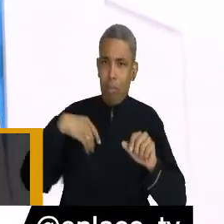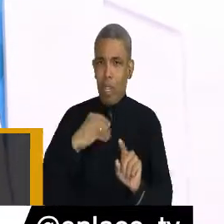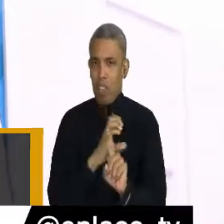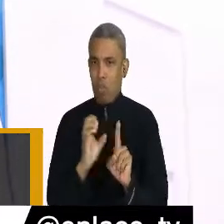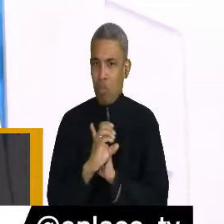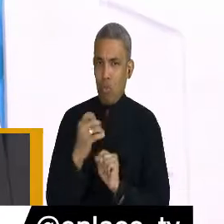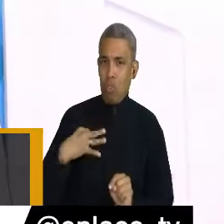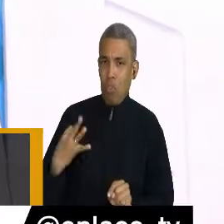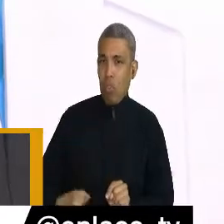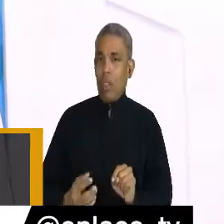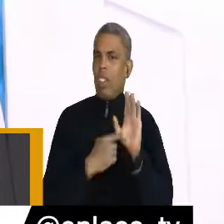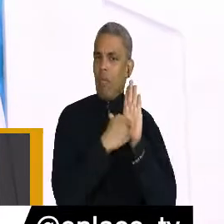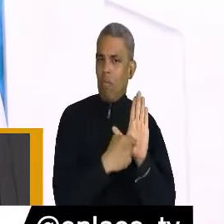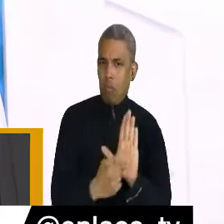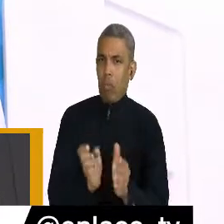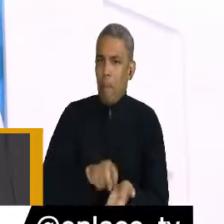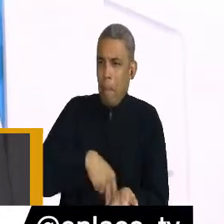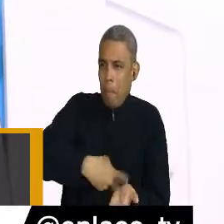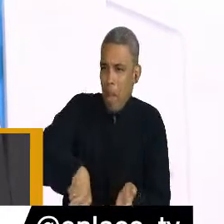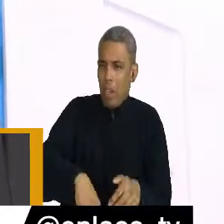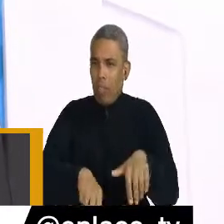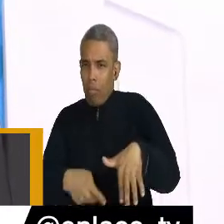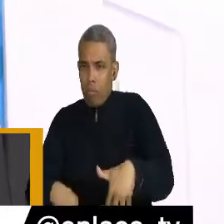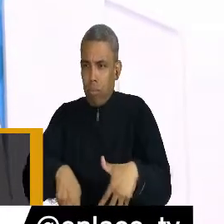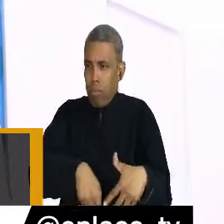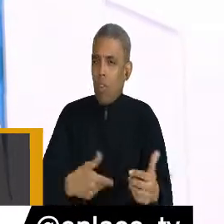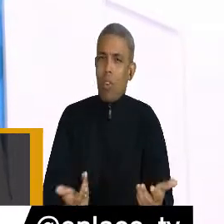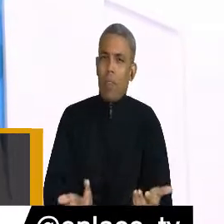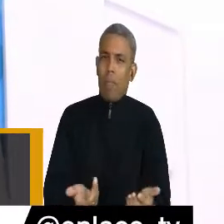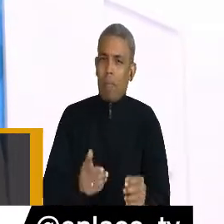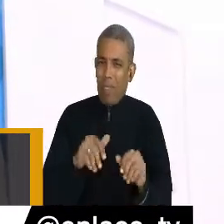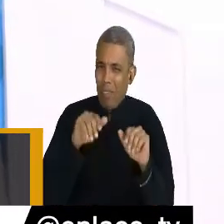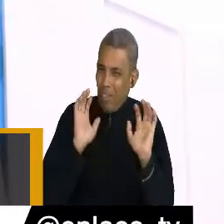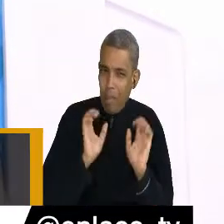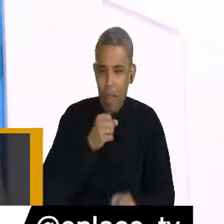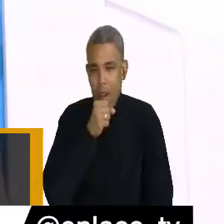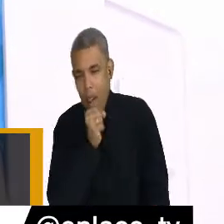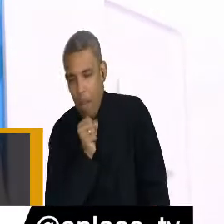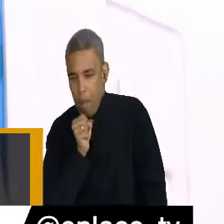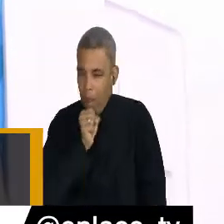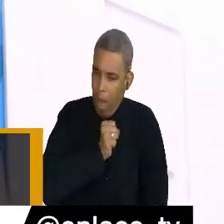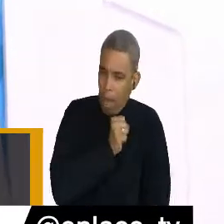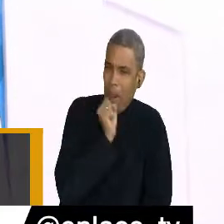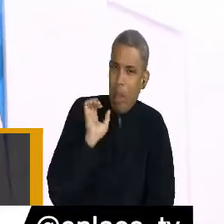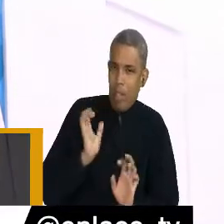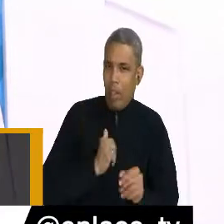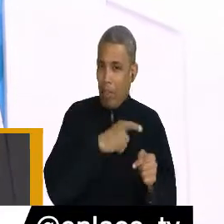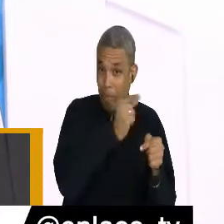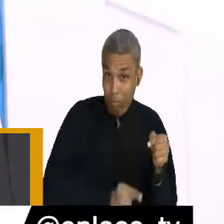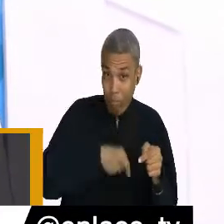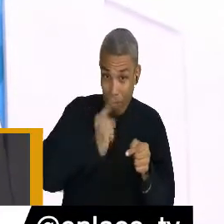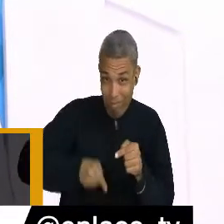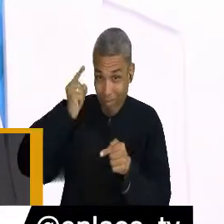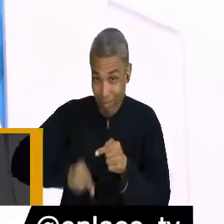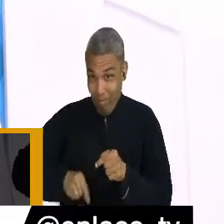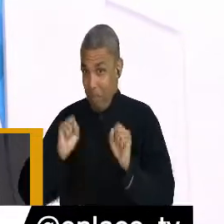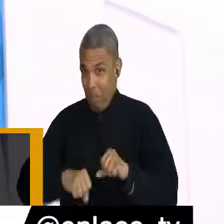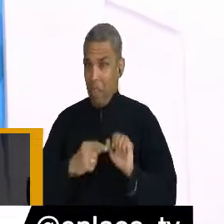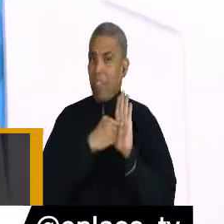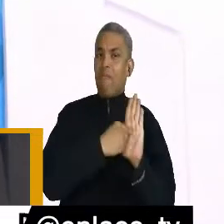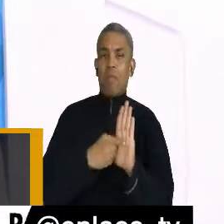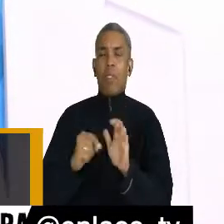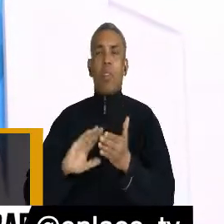diferentes muestras folclóricas, vamos a realizar también conciertos, ciertas actividades en donde podemos invitar